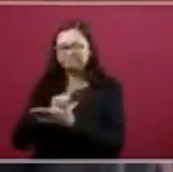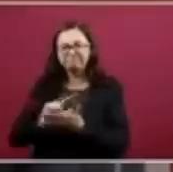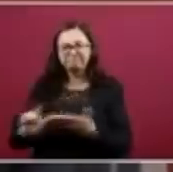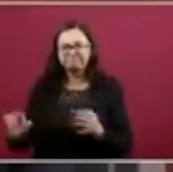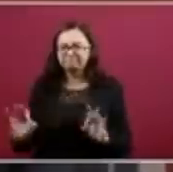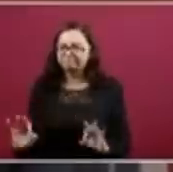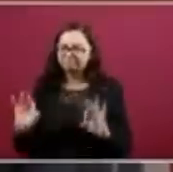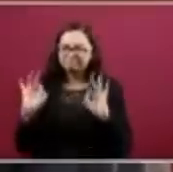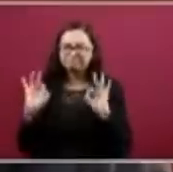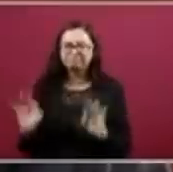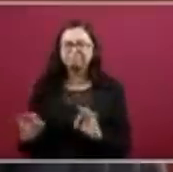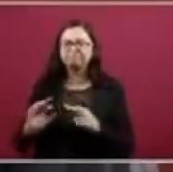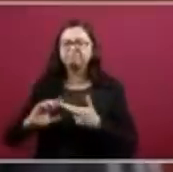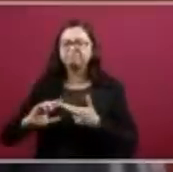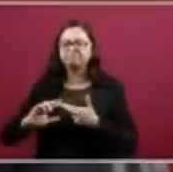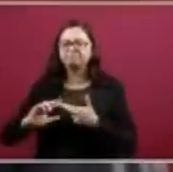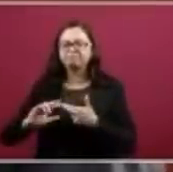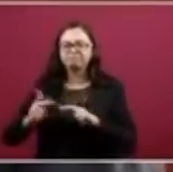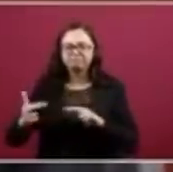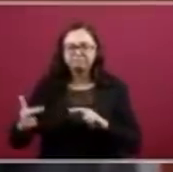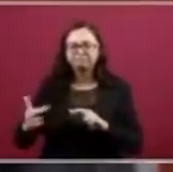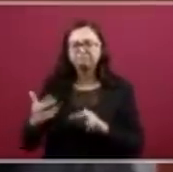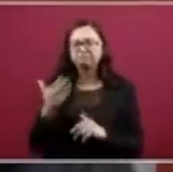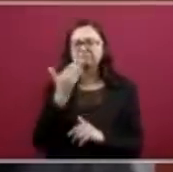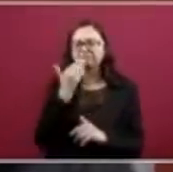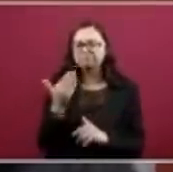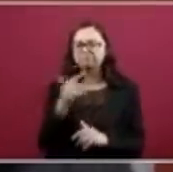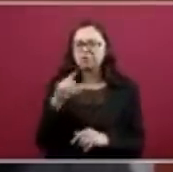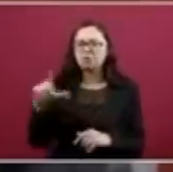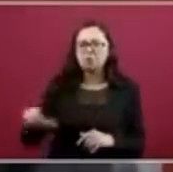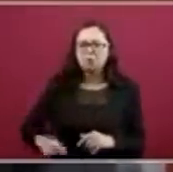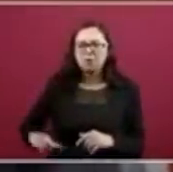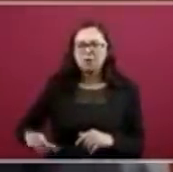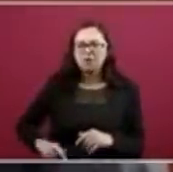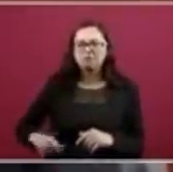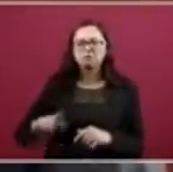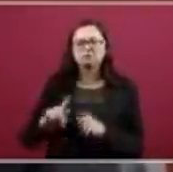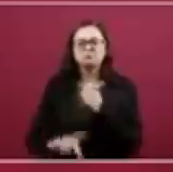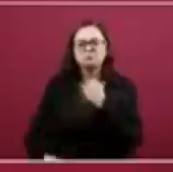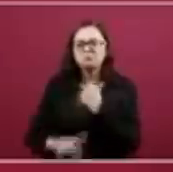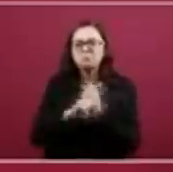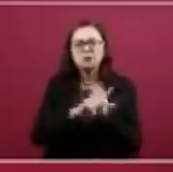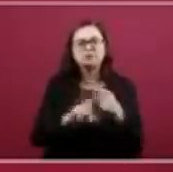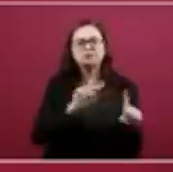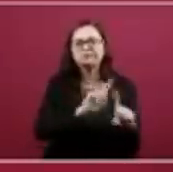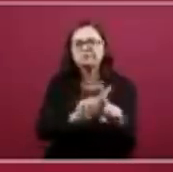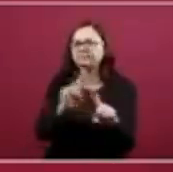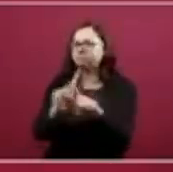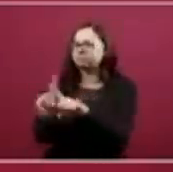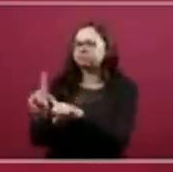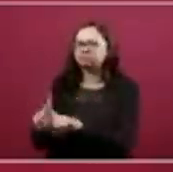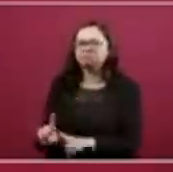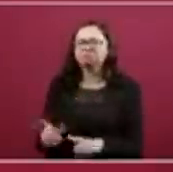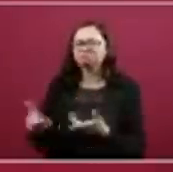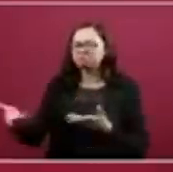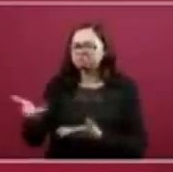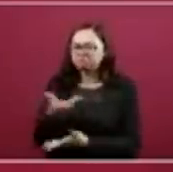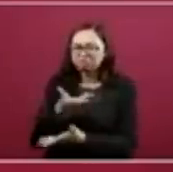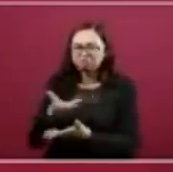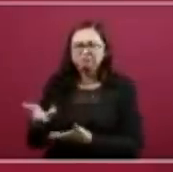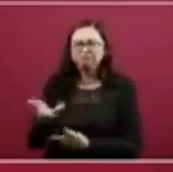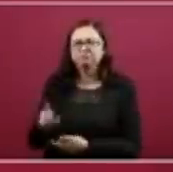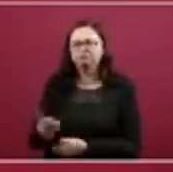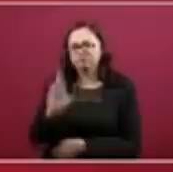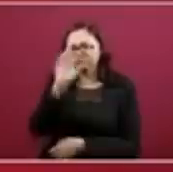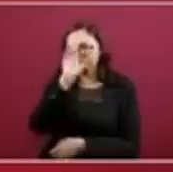buena relación con todos los gobiernos, con todos los pueblos del mundo, una relación de respeto